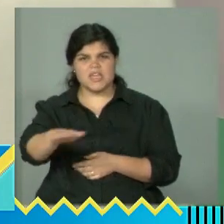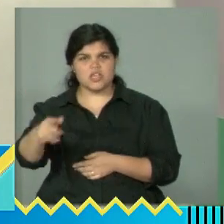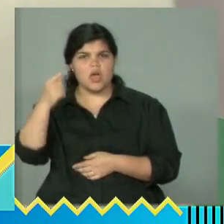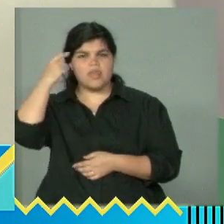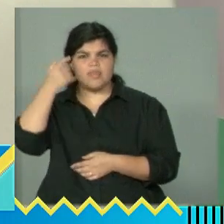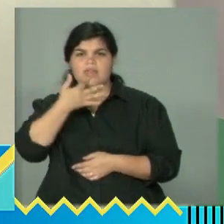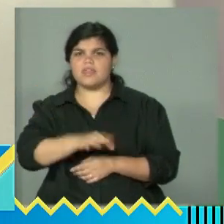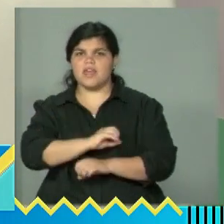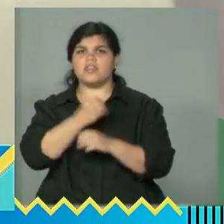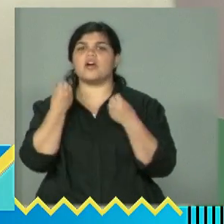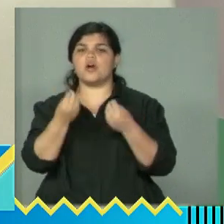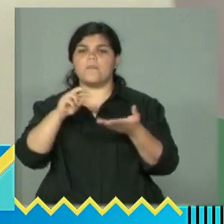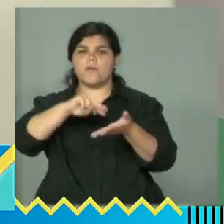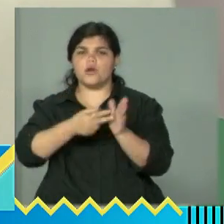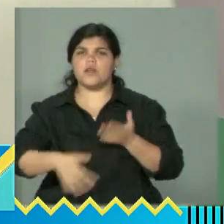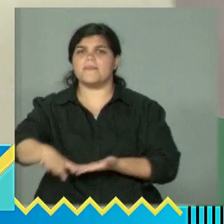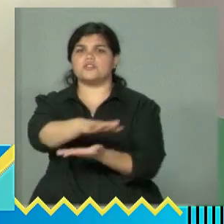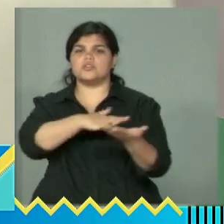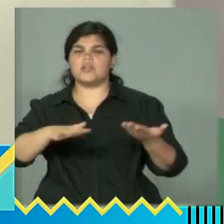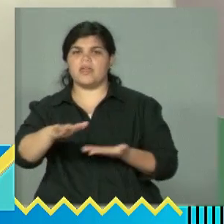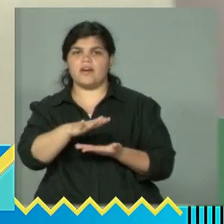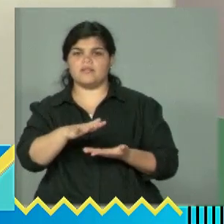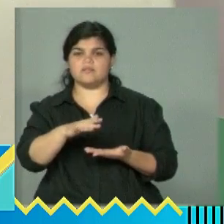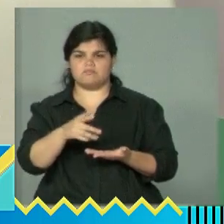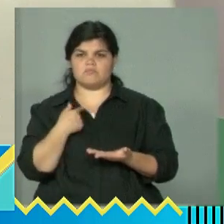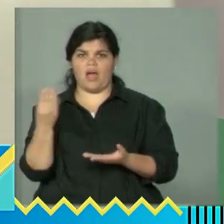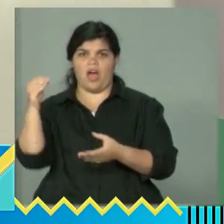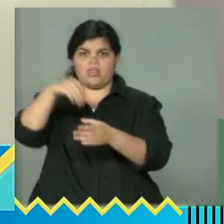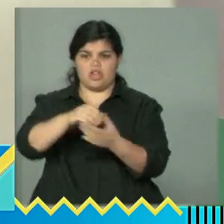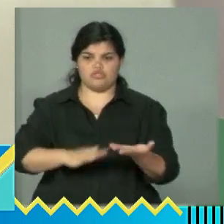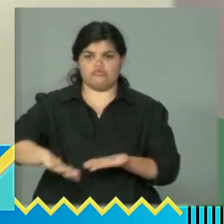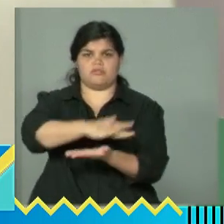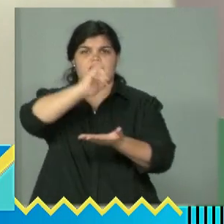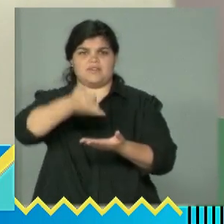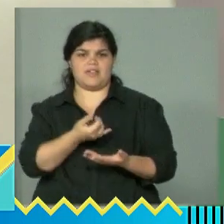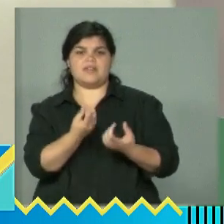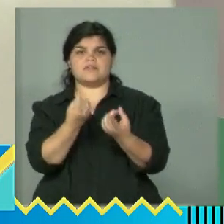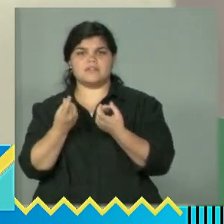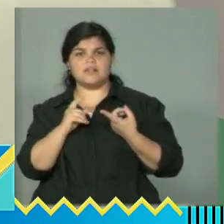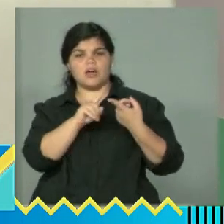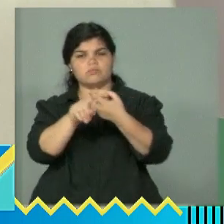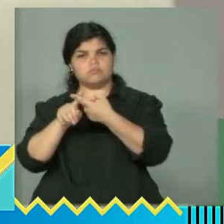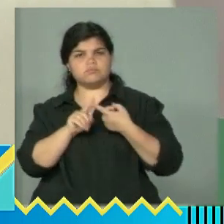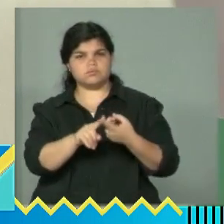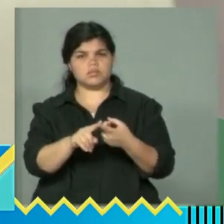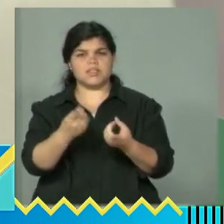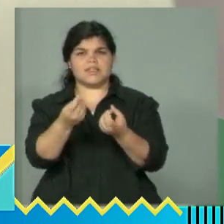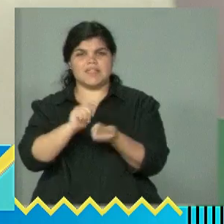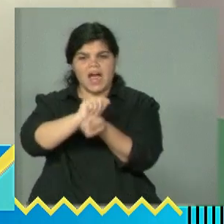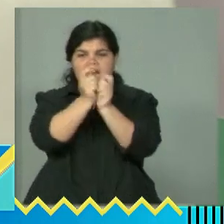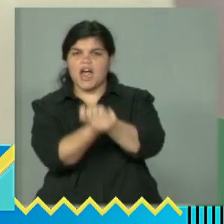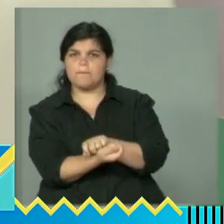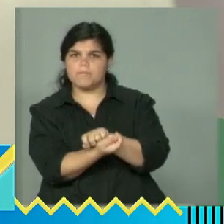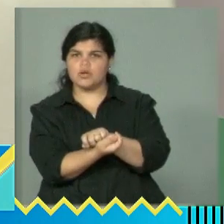problemáticas sociales que uno vive, porque uno está inserto en una sociedad y tiene que relacionarse y uno tiene que ser generador de cambio. O